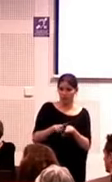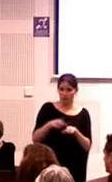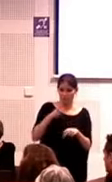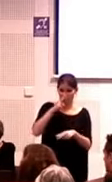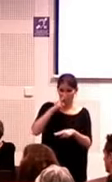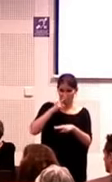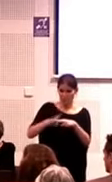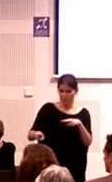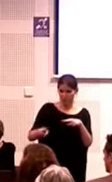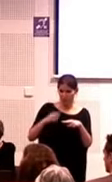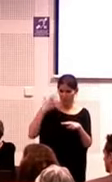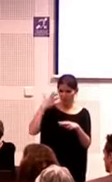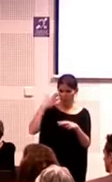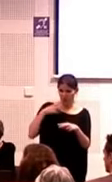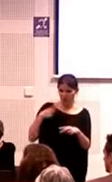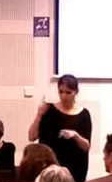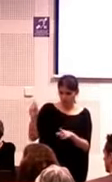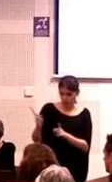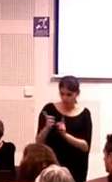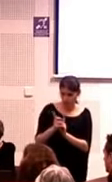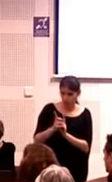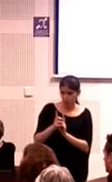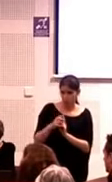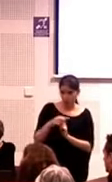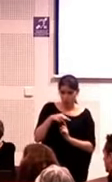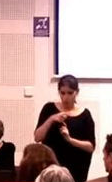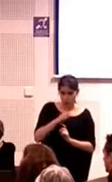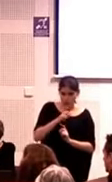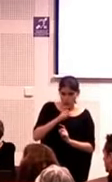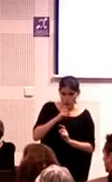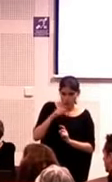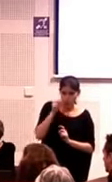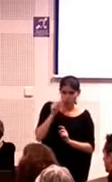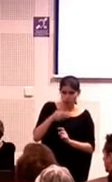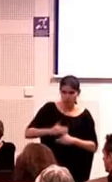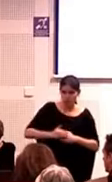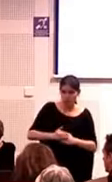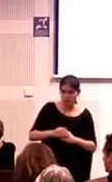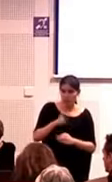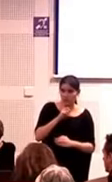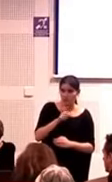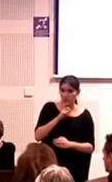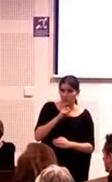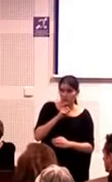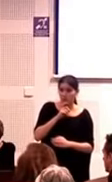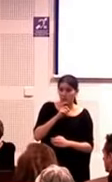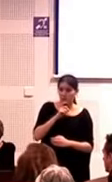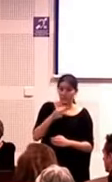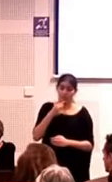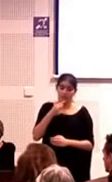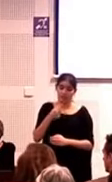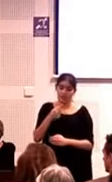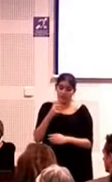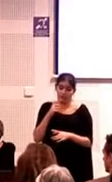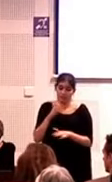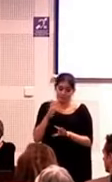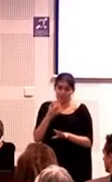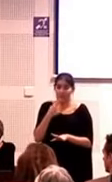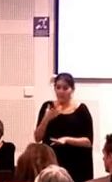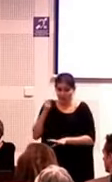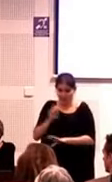De hecho, incluso había gente que se acercaba y me decía, ¿cómo te has quedado embarazada? Iba a decir algo muy fuerte, pero me lo callo. Iba a decir,